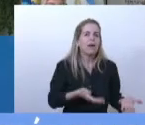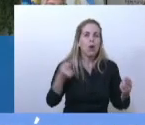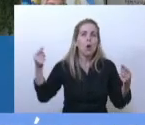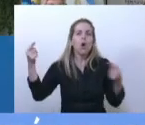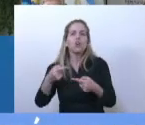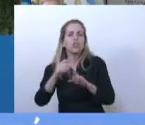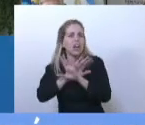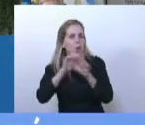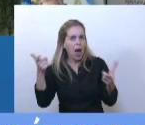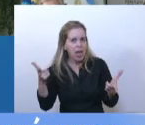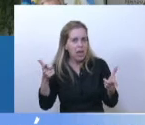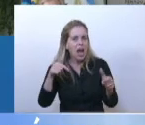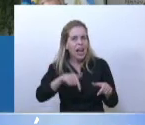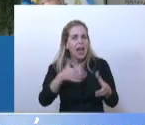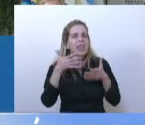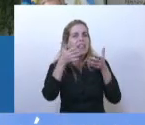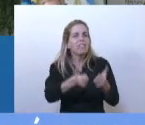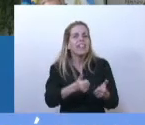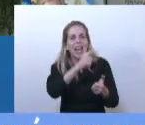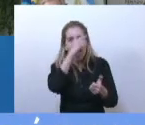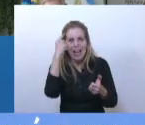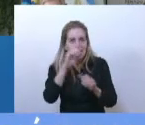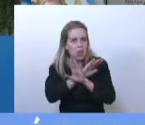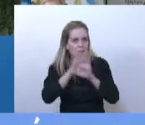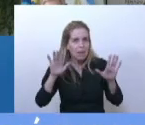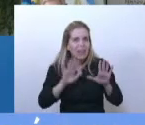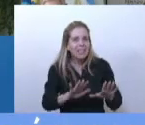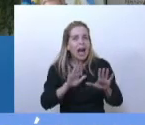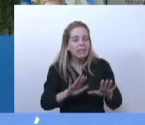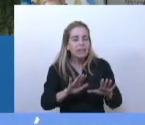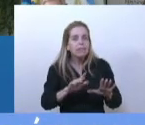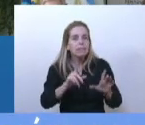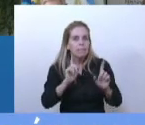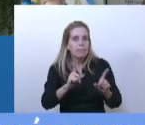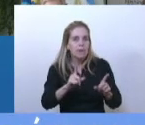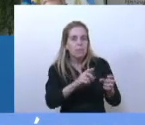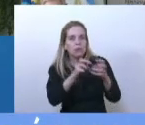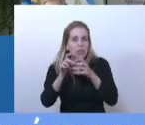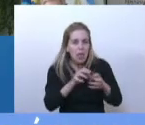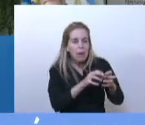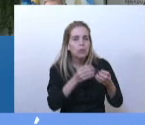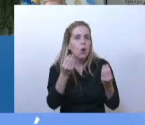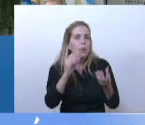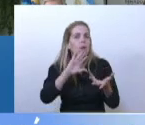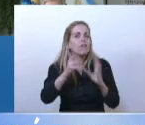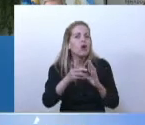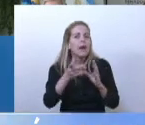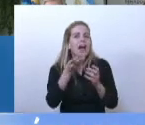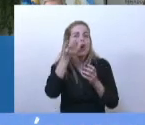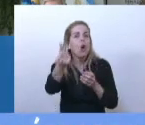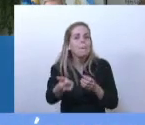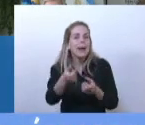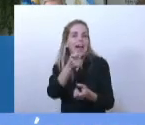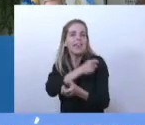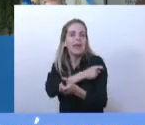estado y en ese marco se discutió el régimen jurídico de la compra de vacunas y vamos